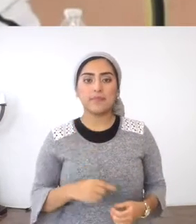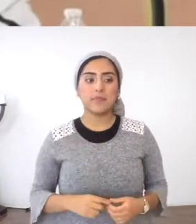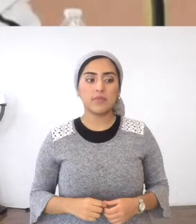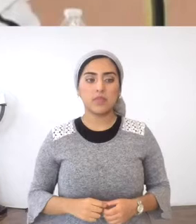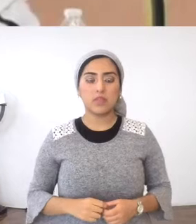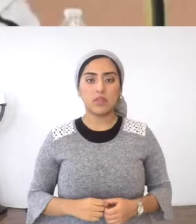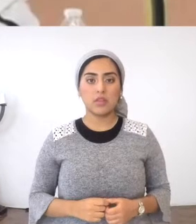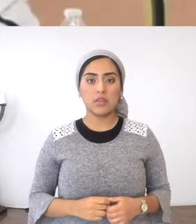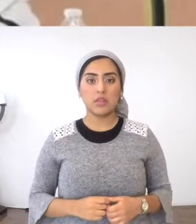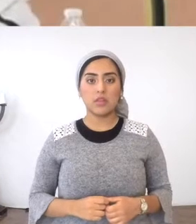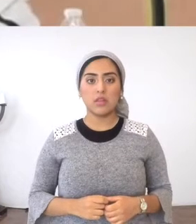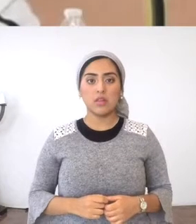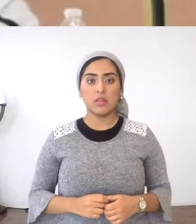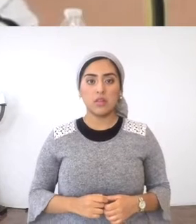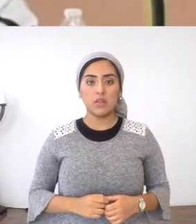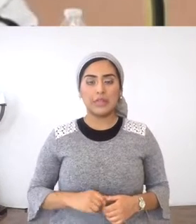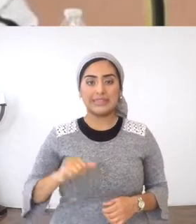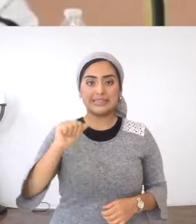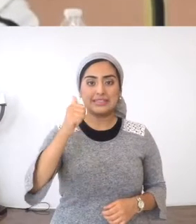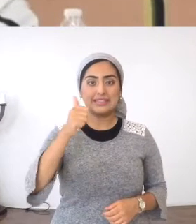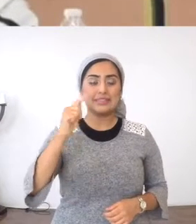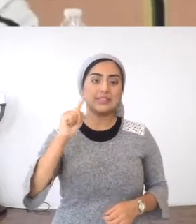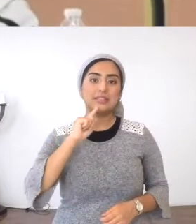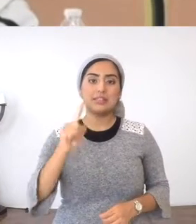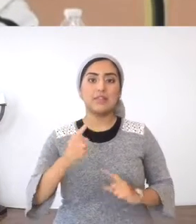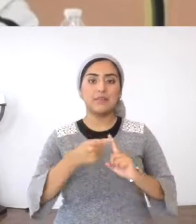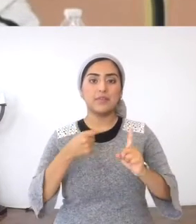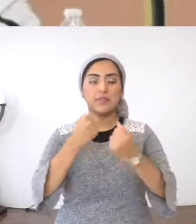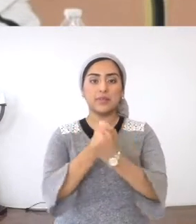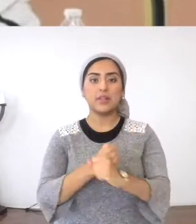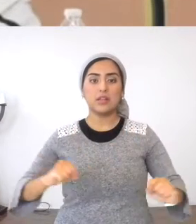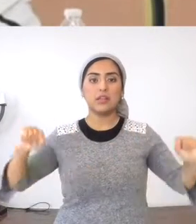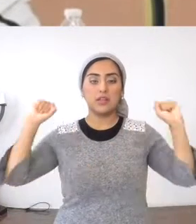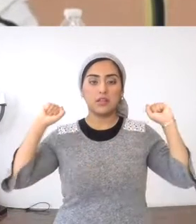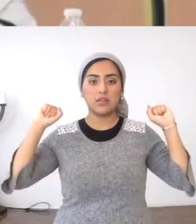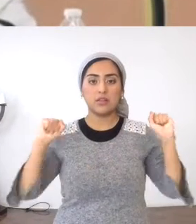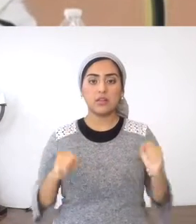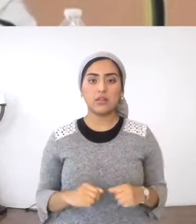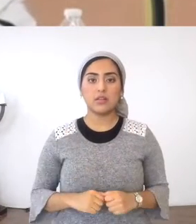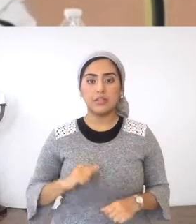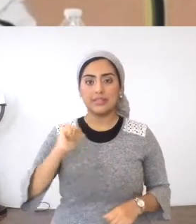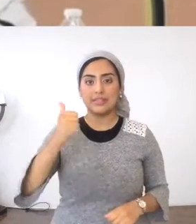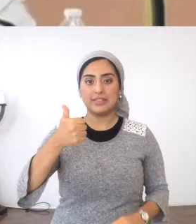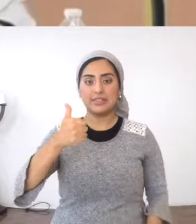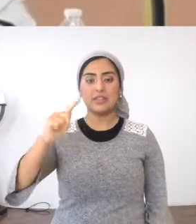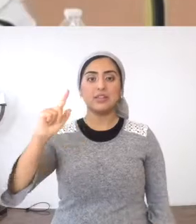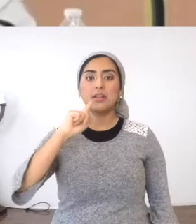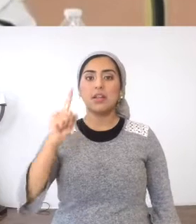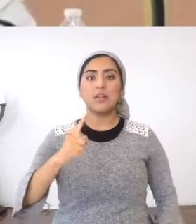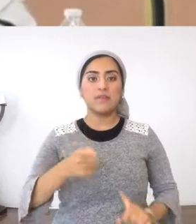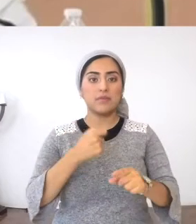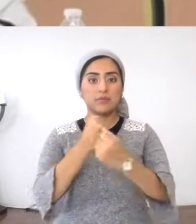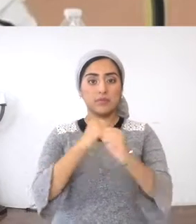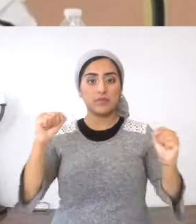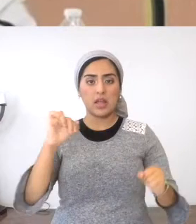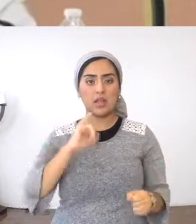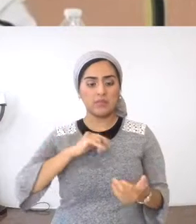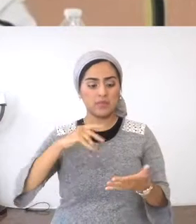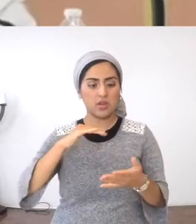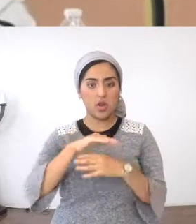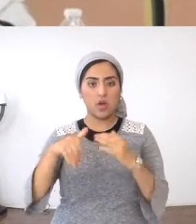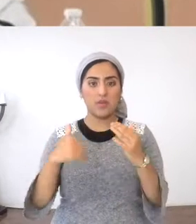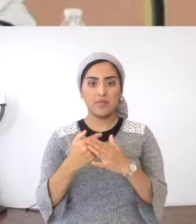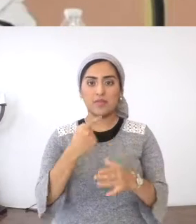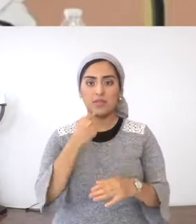Pronunciando Etcétera Numerando Las diez Señales De la redención Las diez Señales De la